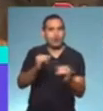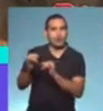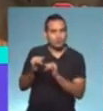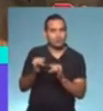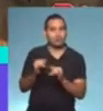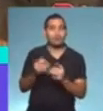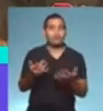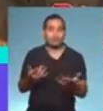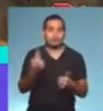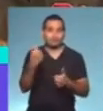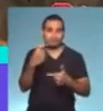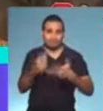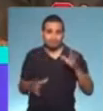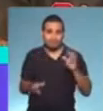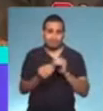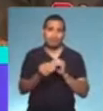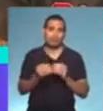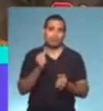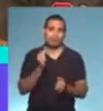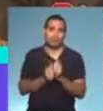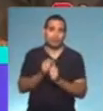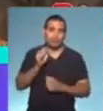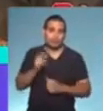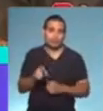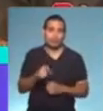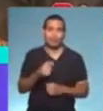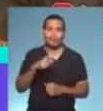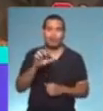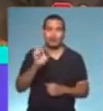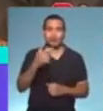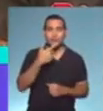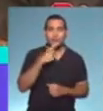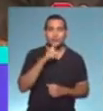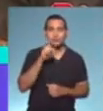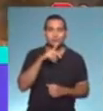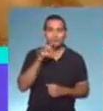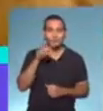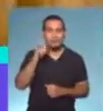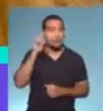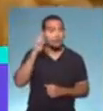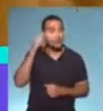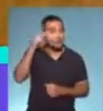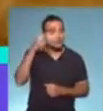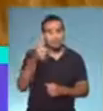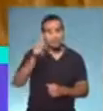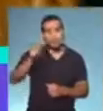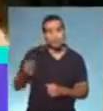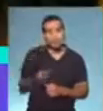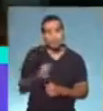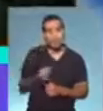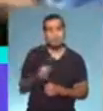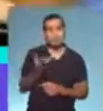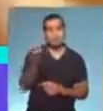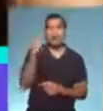es parte de la historia de Carlos Timoteo Griguol, que falleció a los 86 años, recordemos que a mediados de